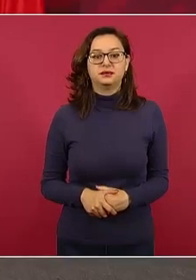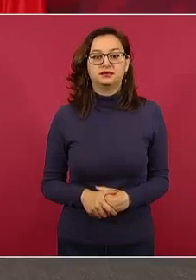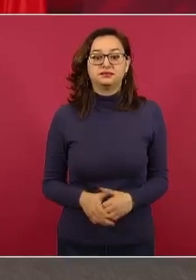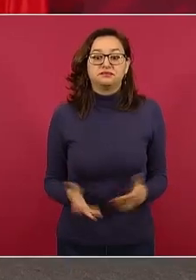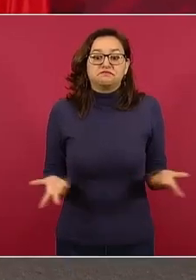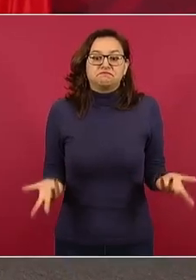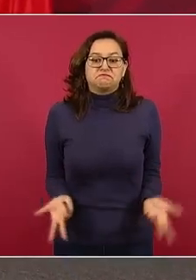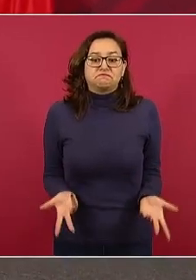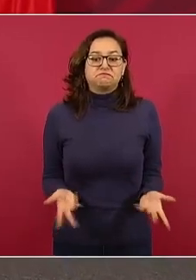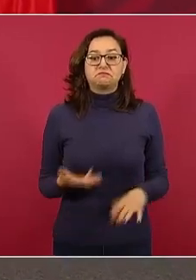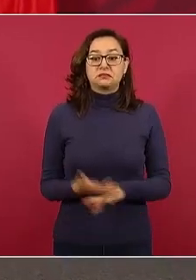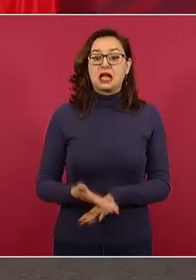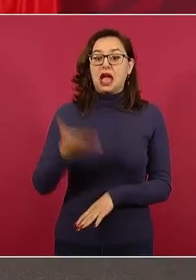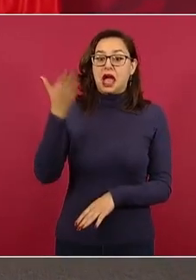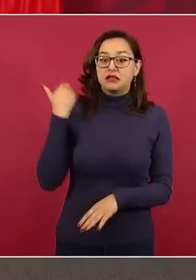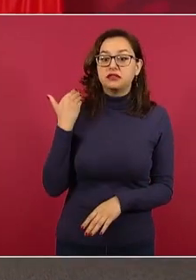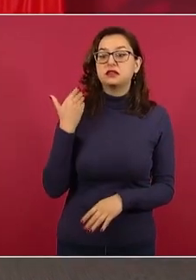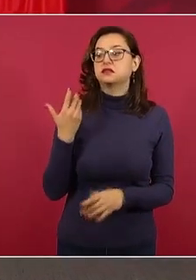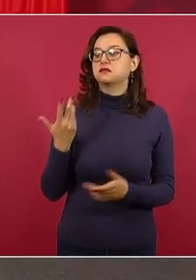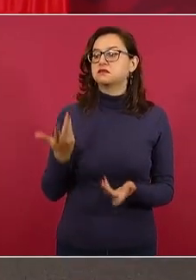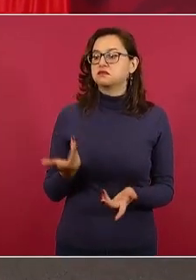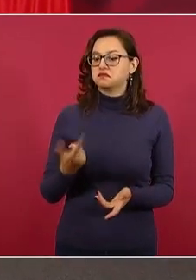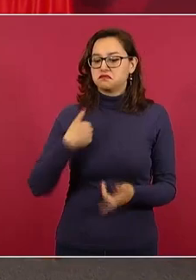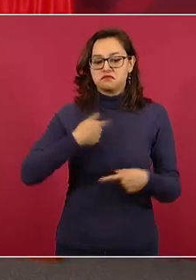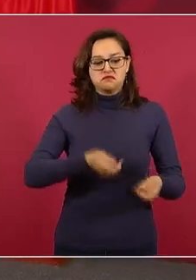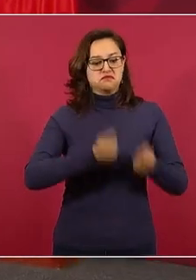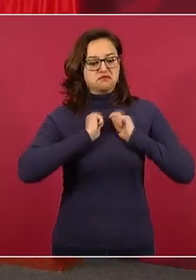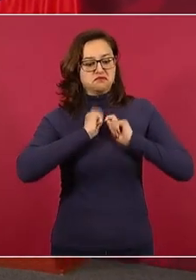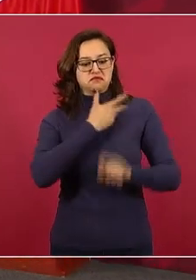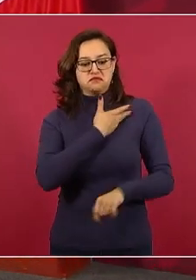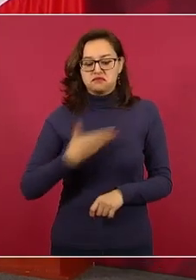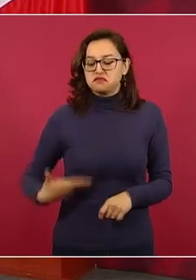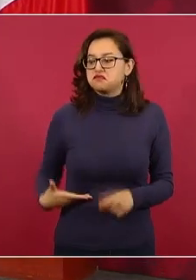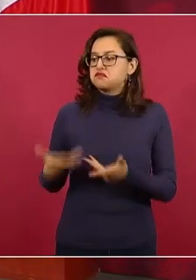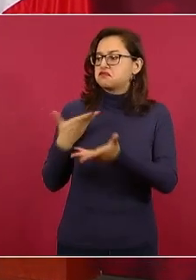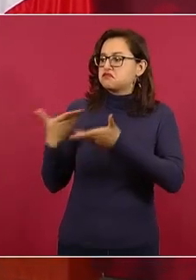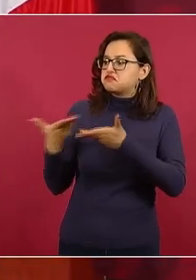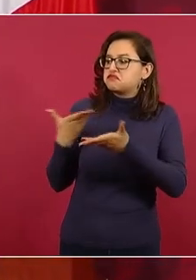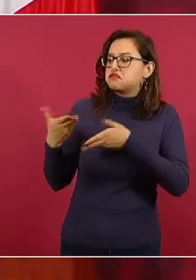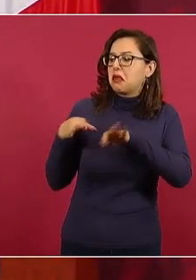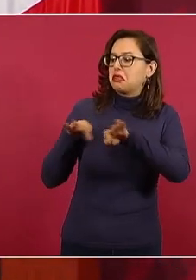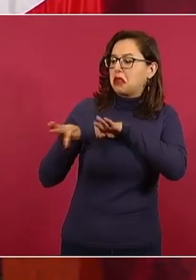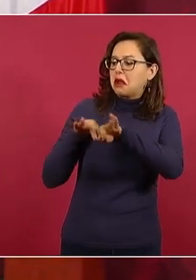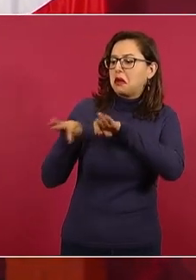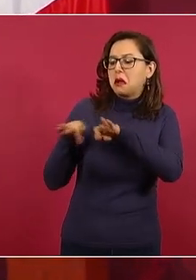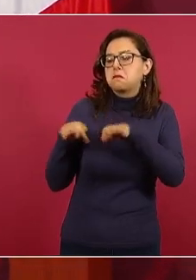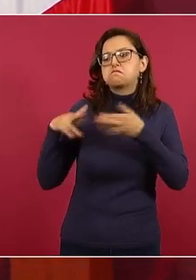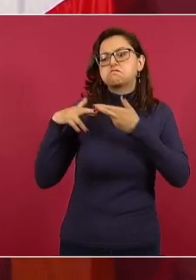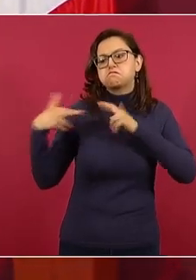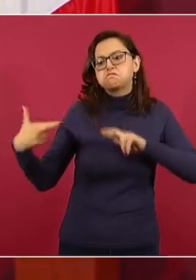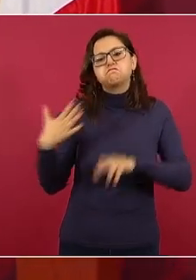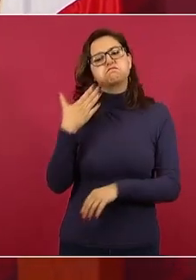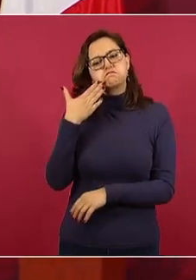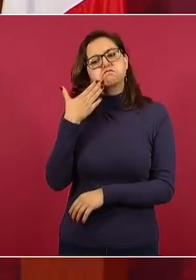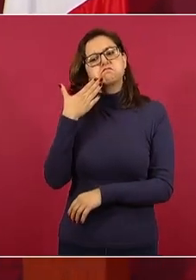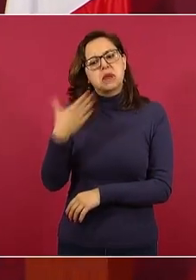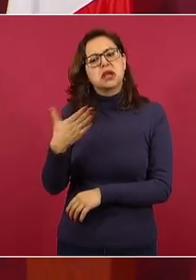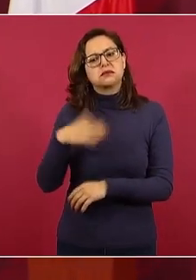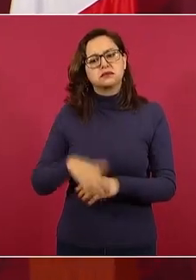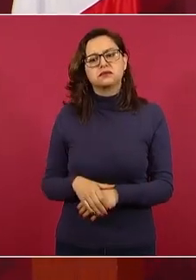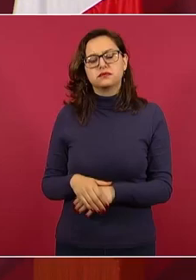nos entendimos y fue bueno para las dos naciones.